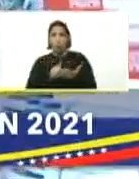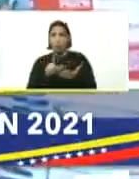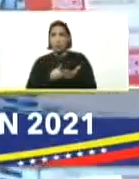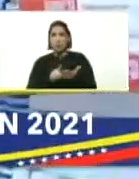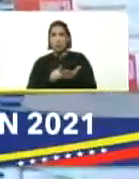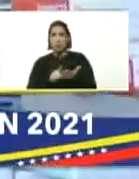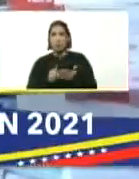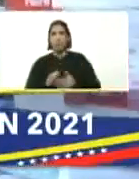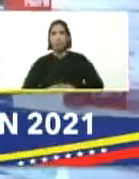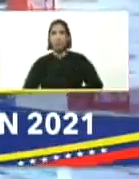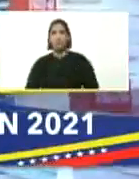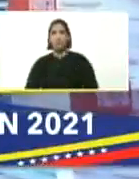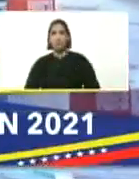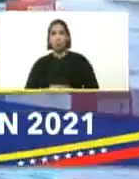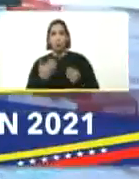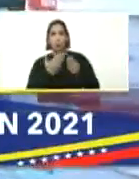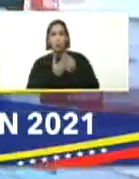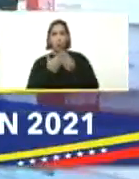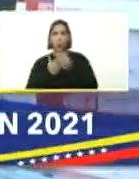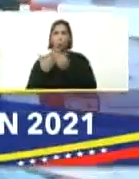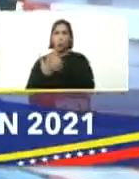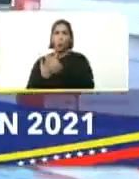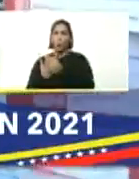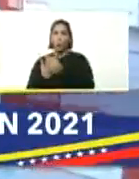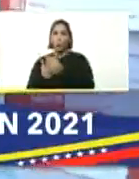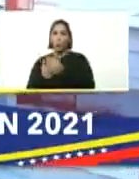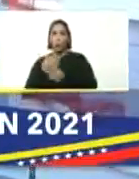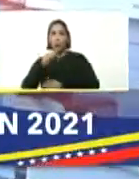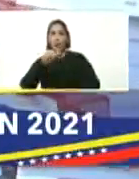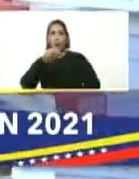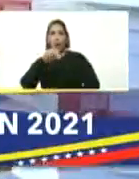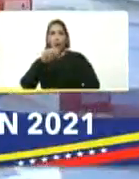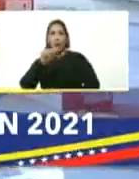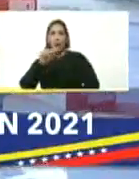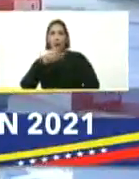editado, recopilación de Ana Ábalos,